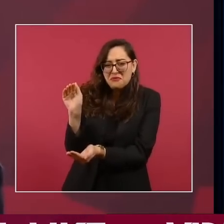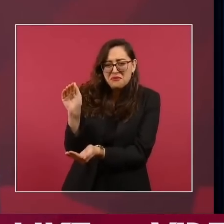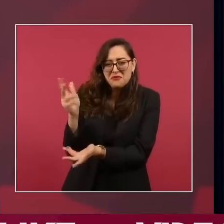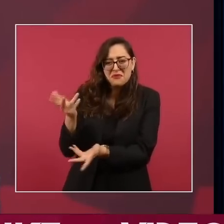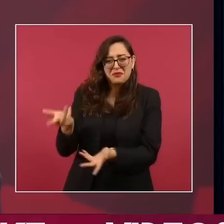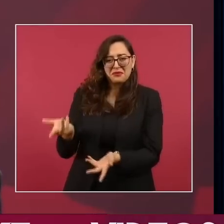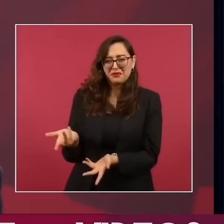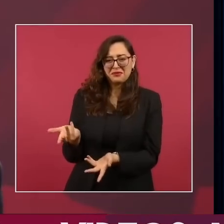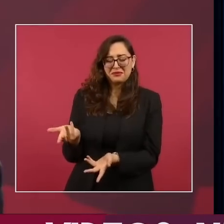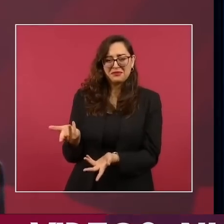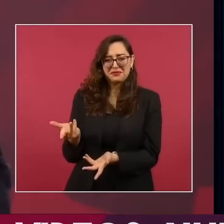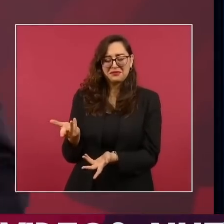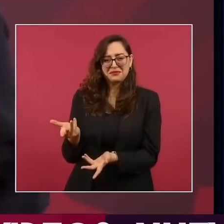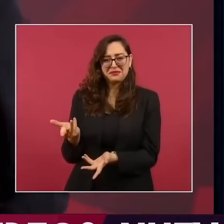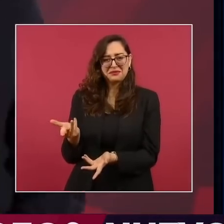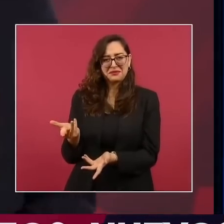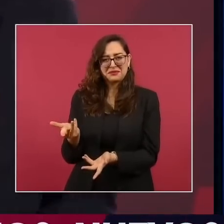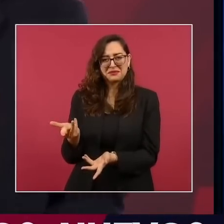los muñequitos de